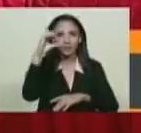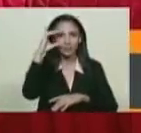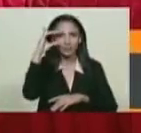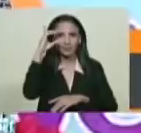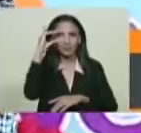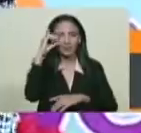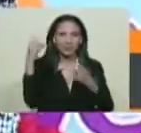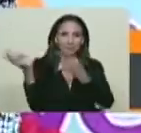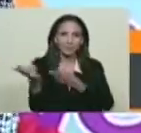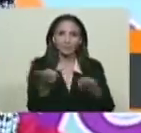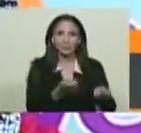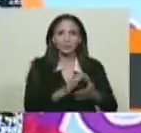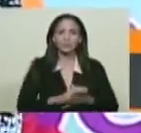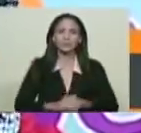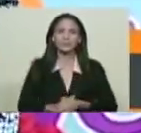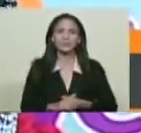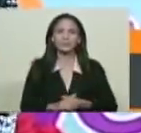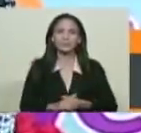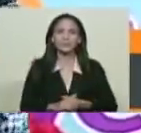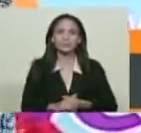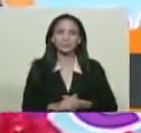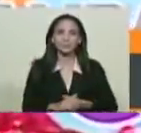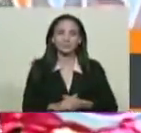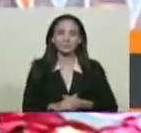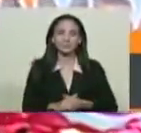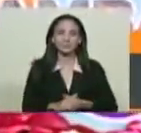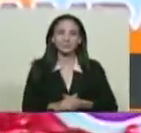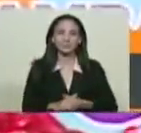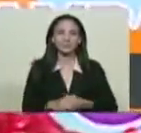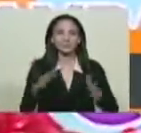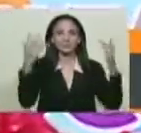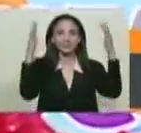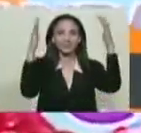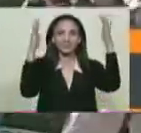Delcy Rodríguez Gómez.